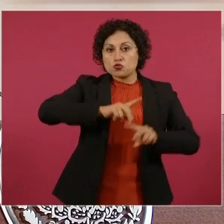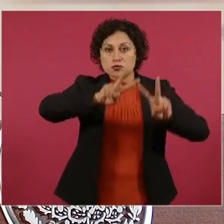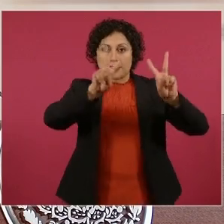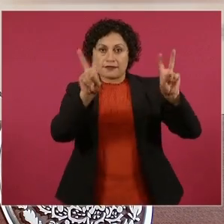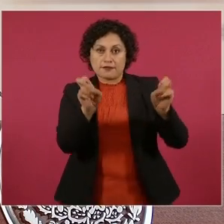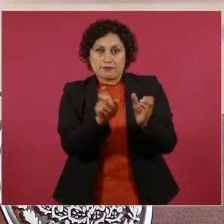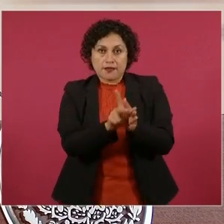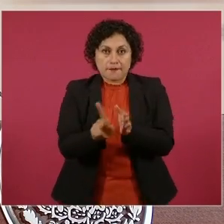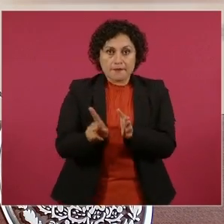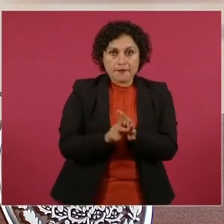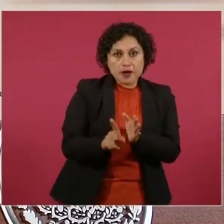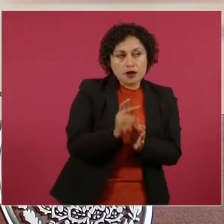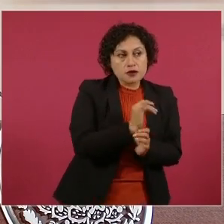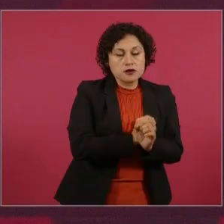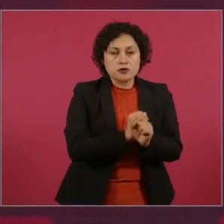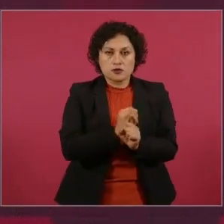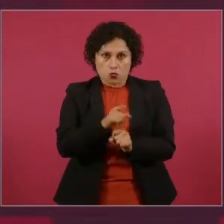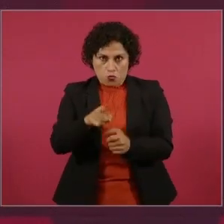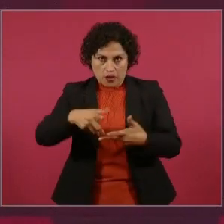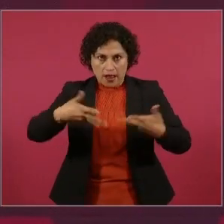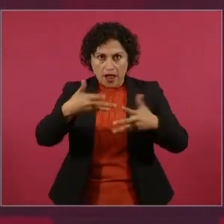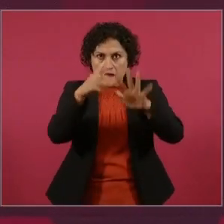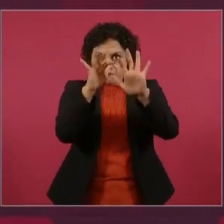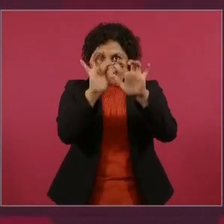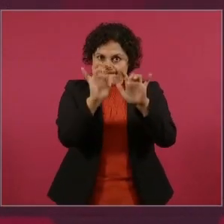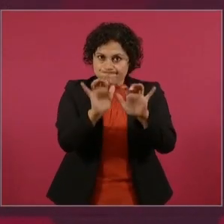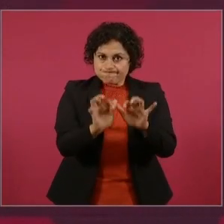este y que